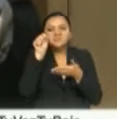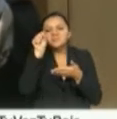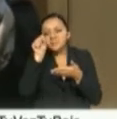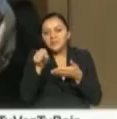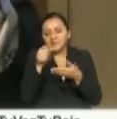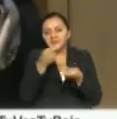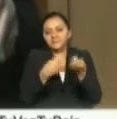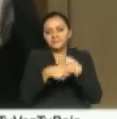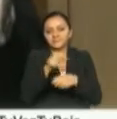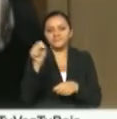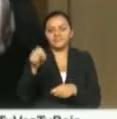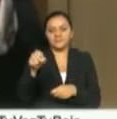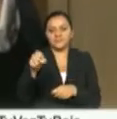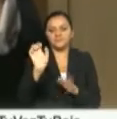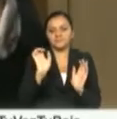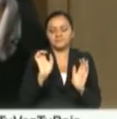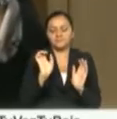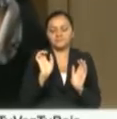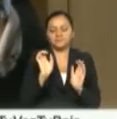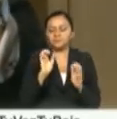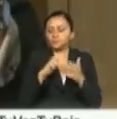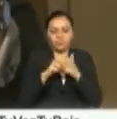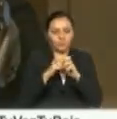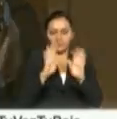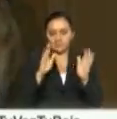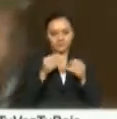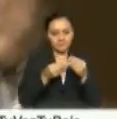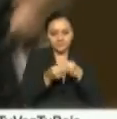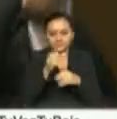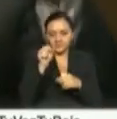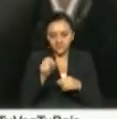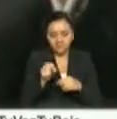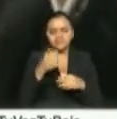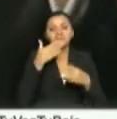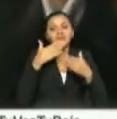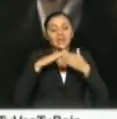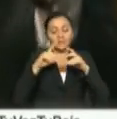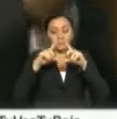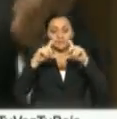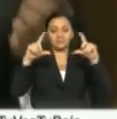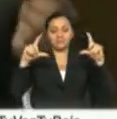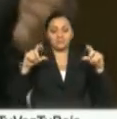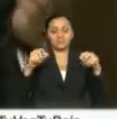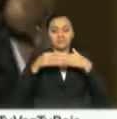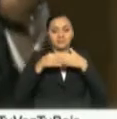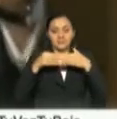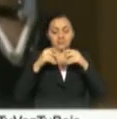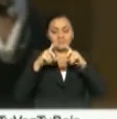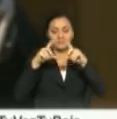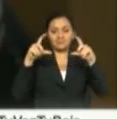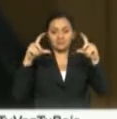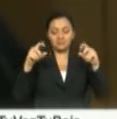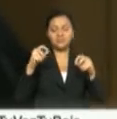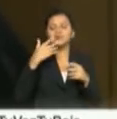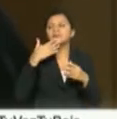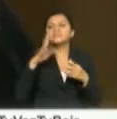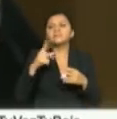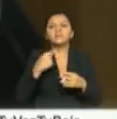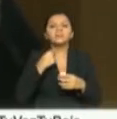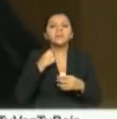lado. Este billete sí puede ser canjeado. Billetes en este estado, como ustedes pueden ver en la pantalla